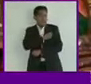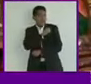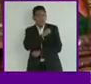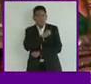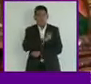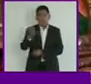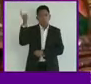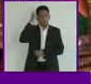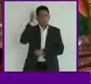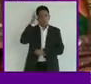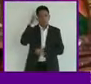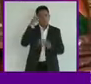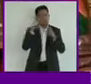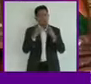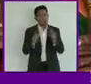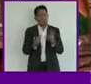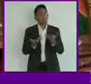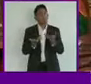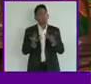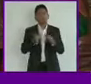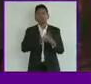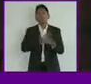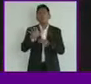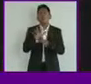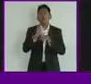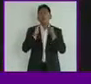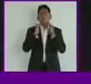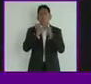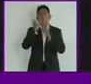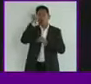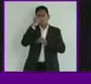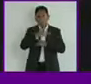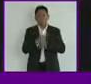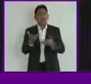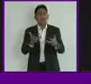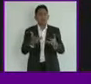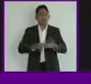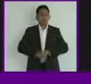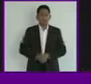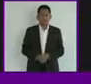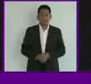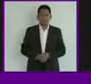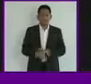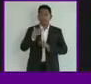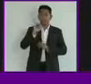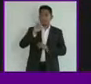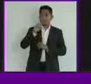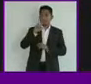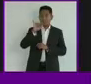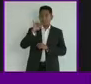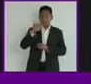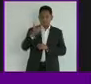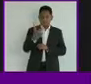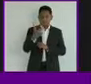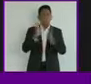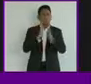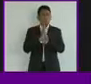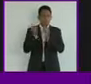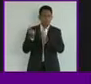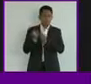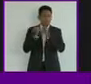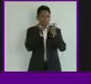voz concretamente a mi amigo Irving Jair Sánchez García del Instituto de Educación Superior Rosario Castellanos. Irving,